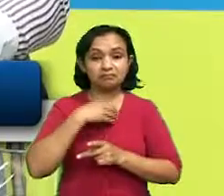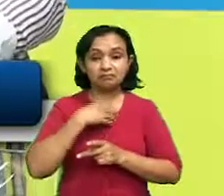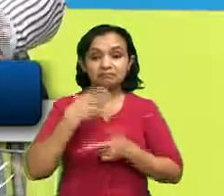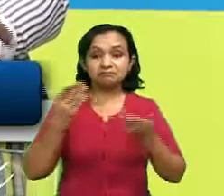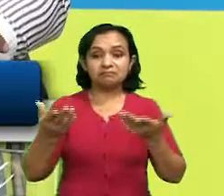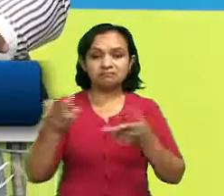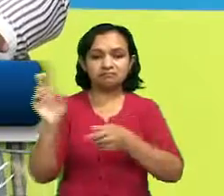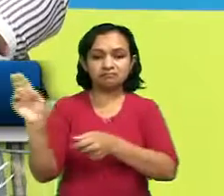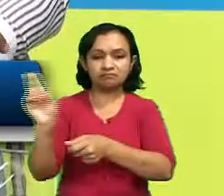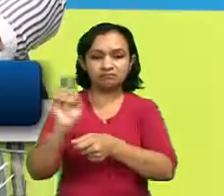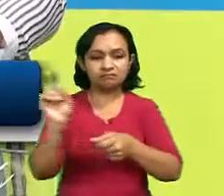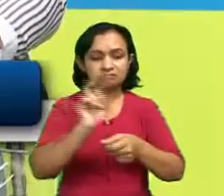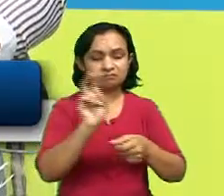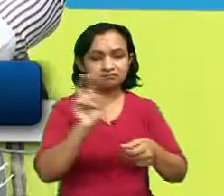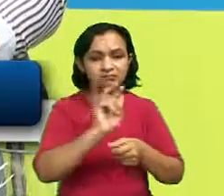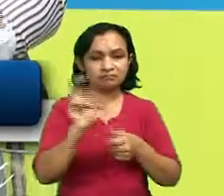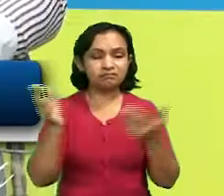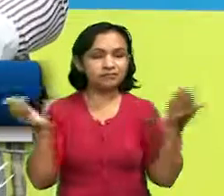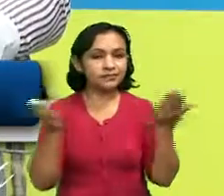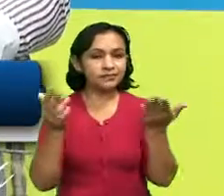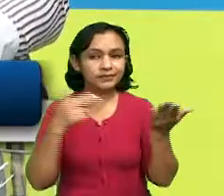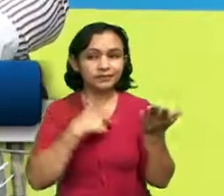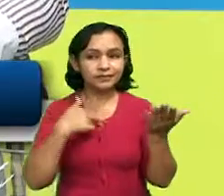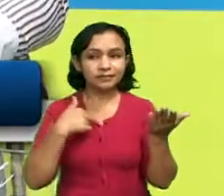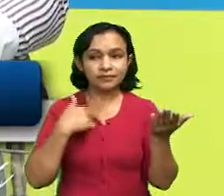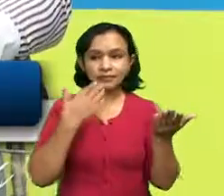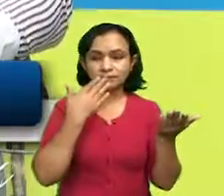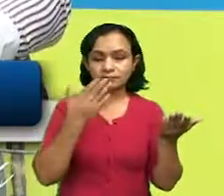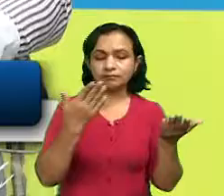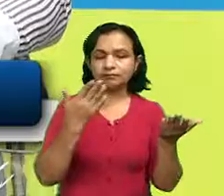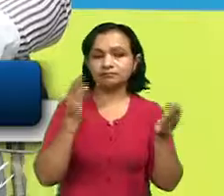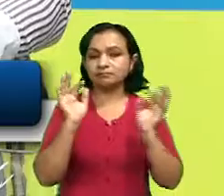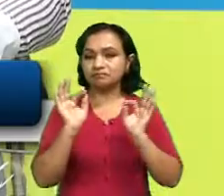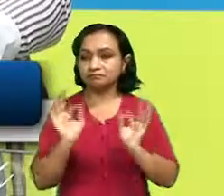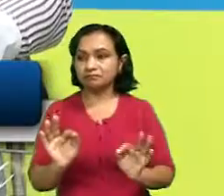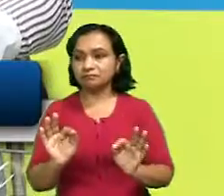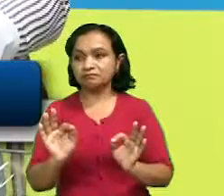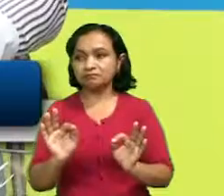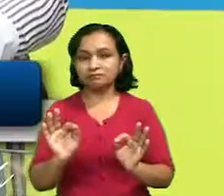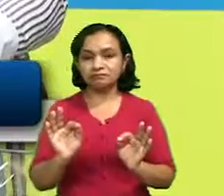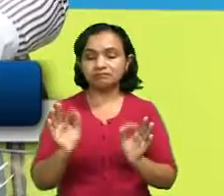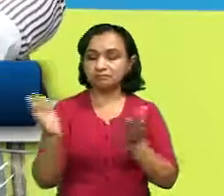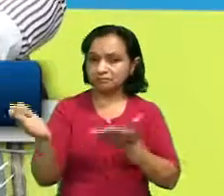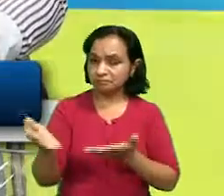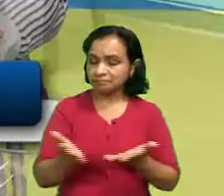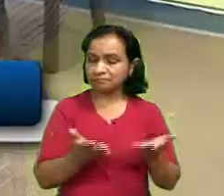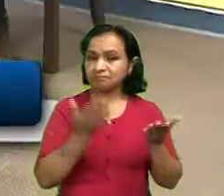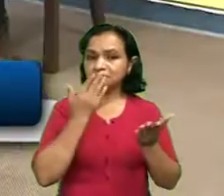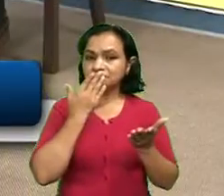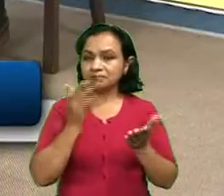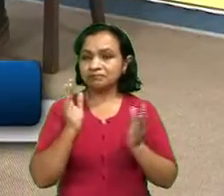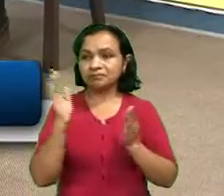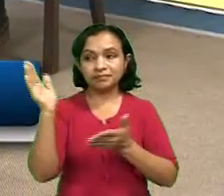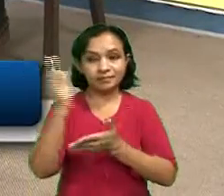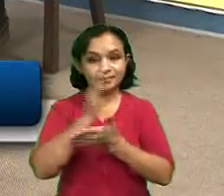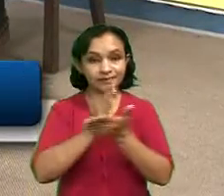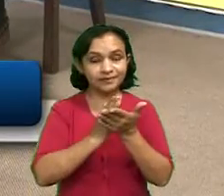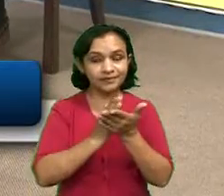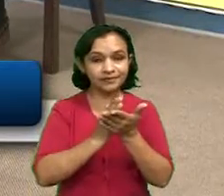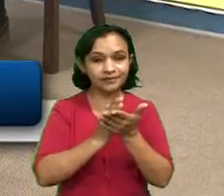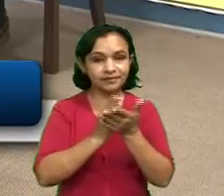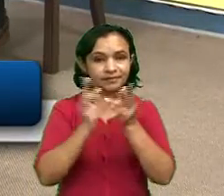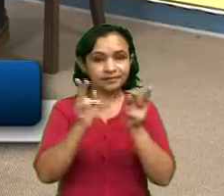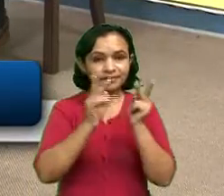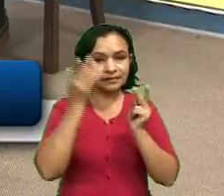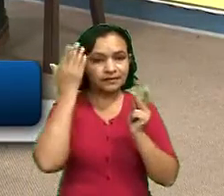esa vigilancia que ustedes hacen? ¿Están cordiales? ¿Lo reciben con buenos ojos? Claro. Bueno, hay dueños